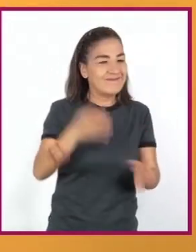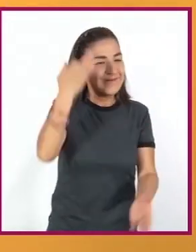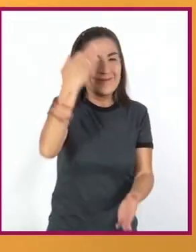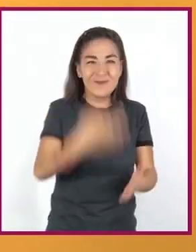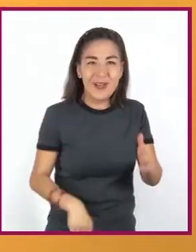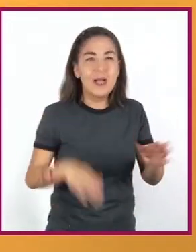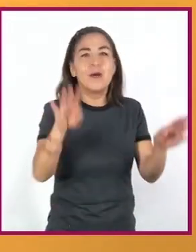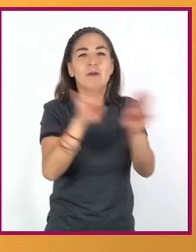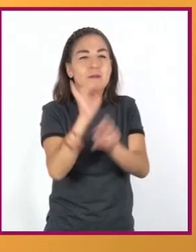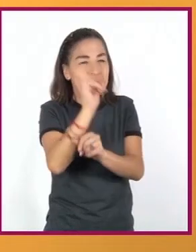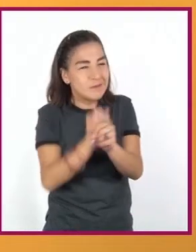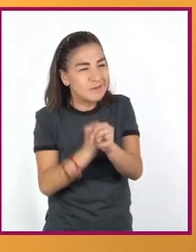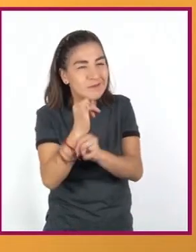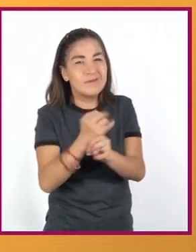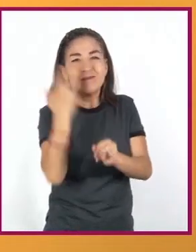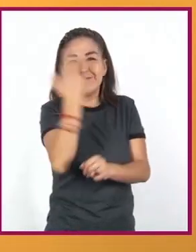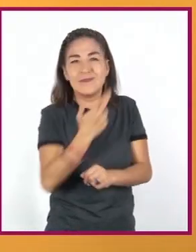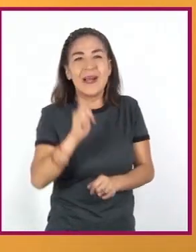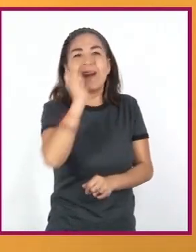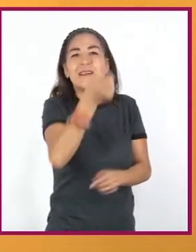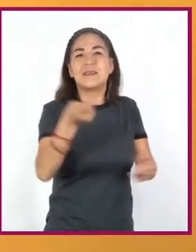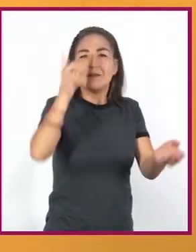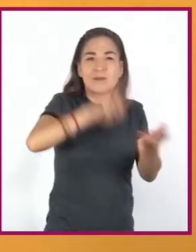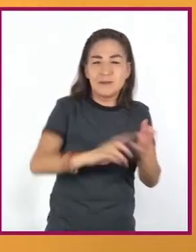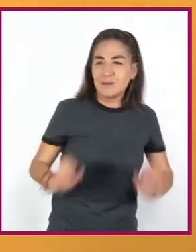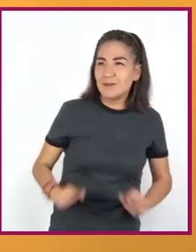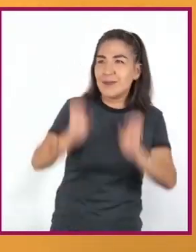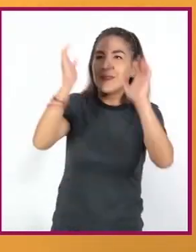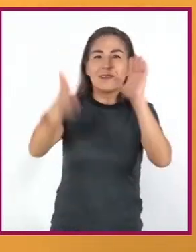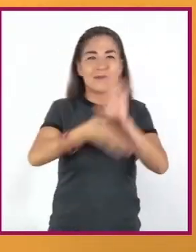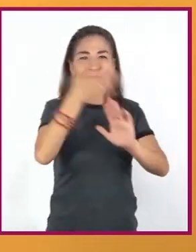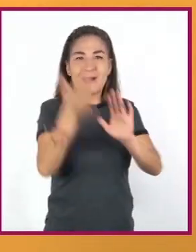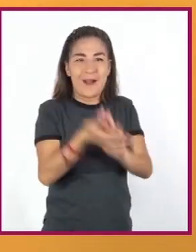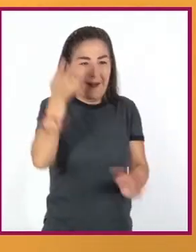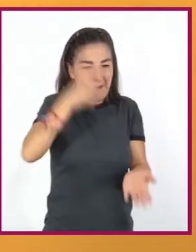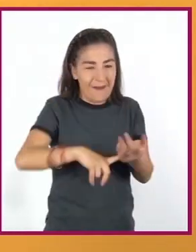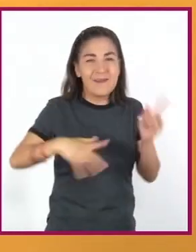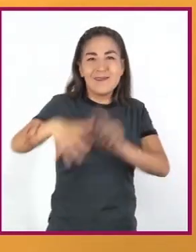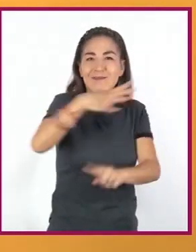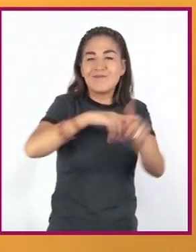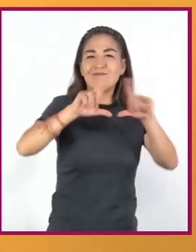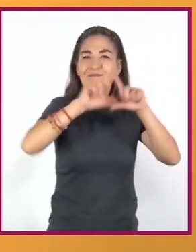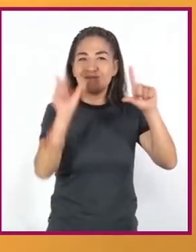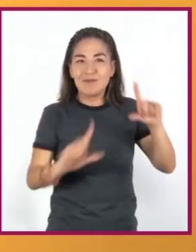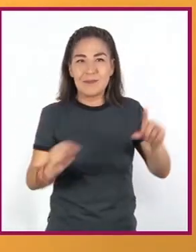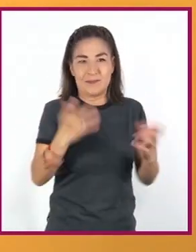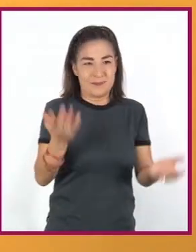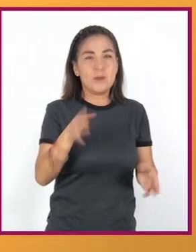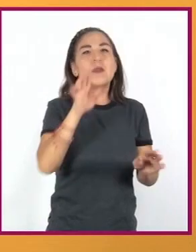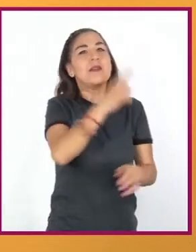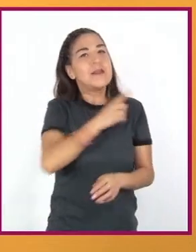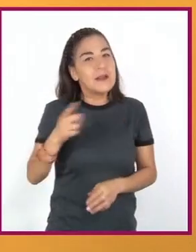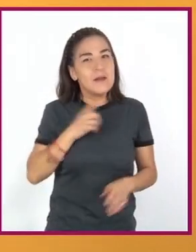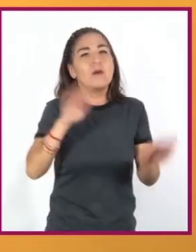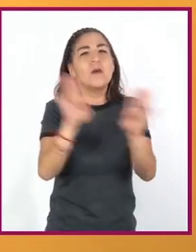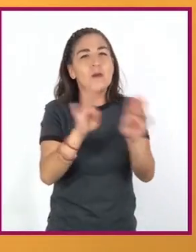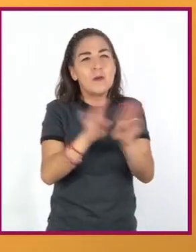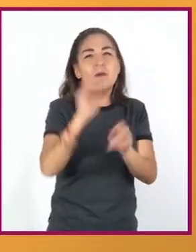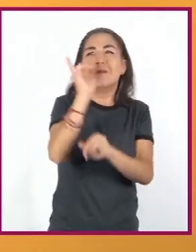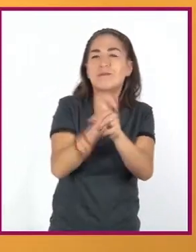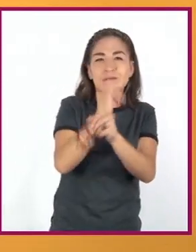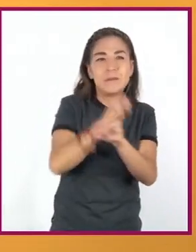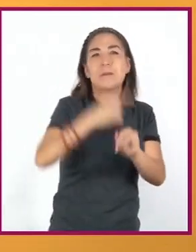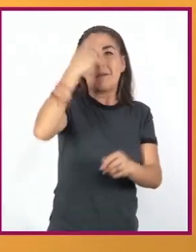nos detenemos a analizar las edificaciones que nos rodean. Y es un buen hábito para entender que